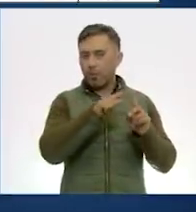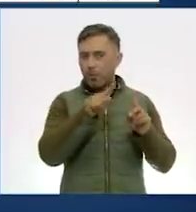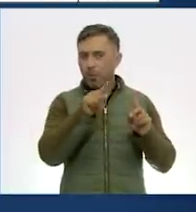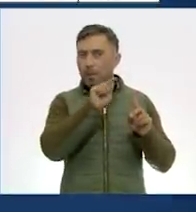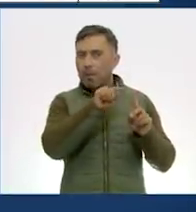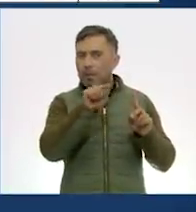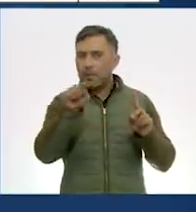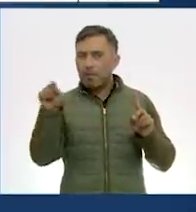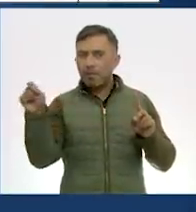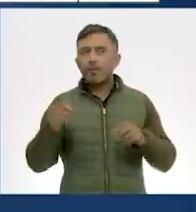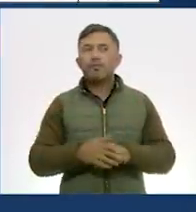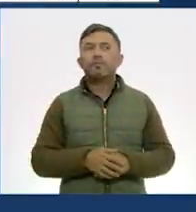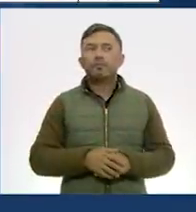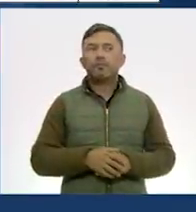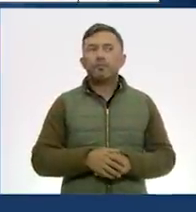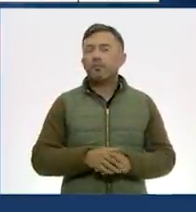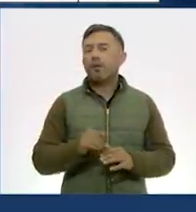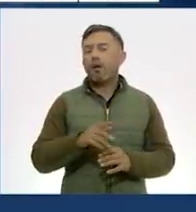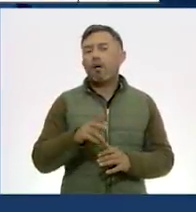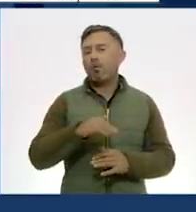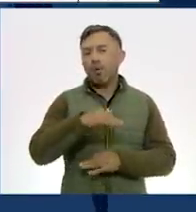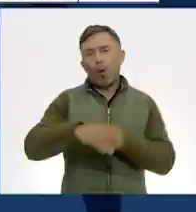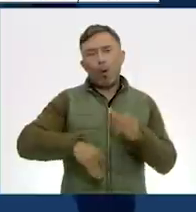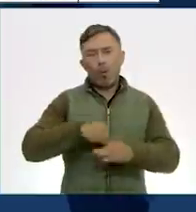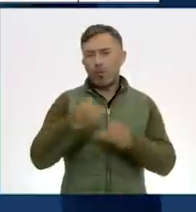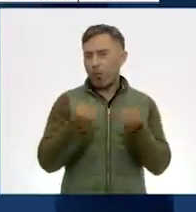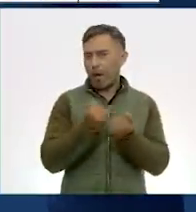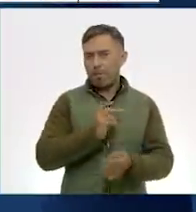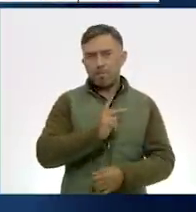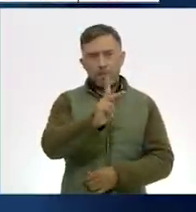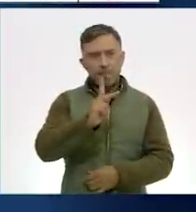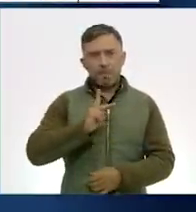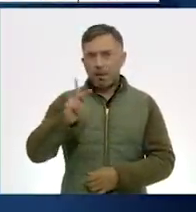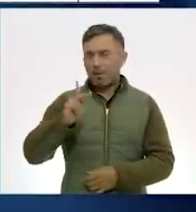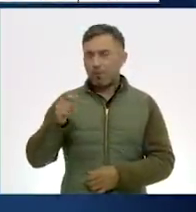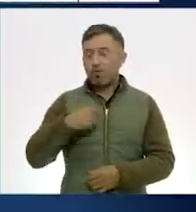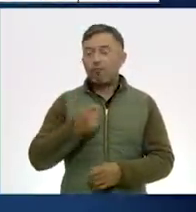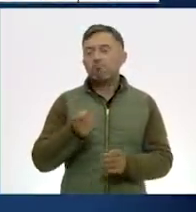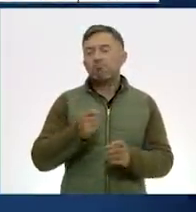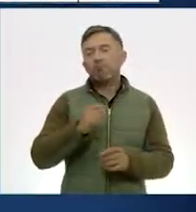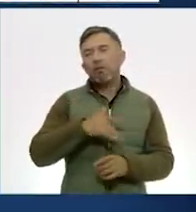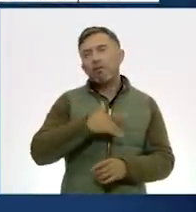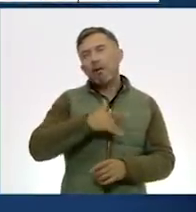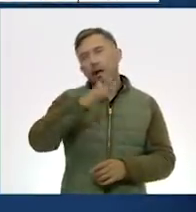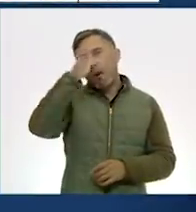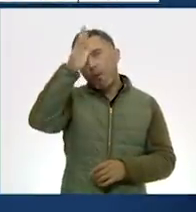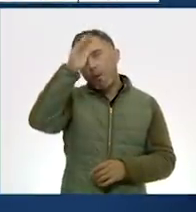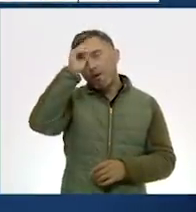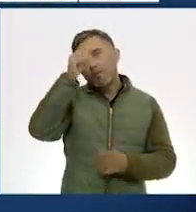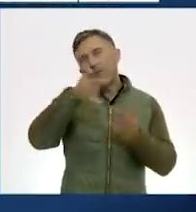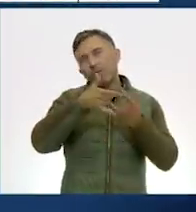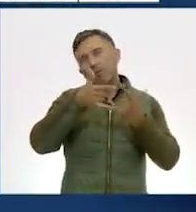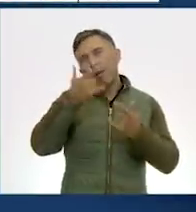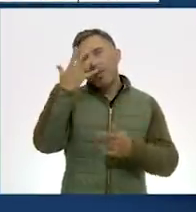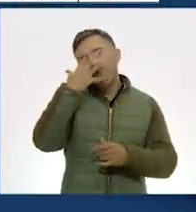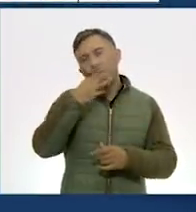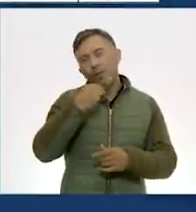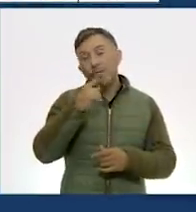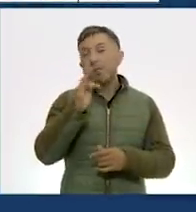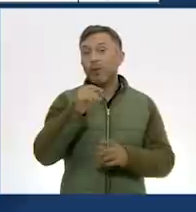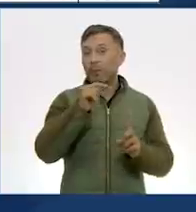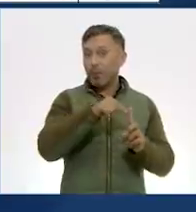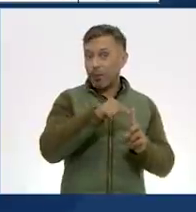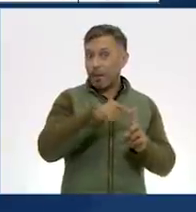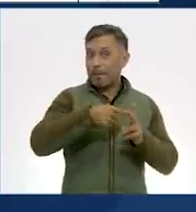que todos hemos pasado por ellos y que es bonito recordar. Así ¿no? es. Quizá, bueno, de tu nacimiento, pues no te